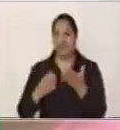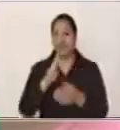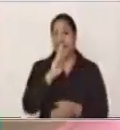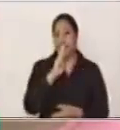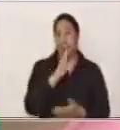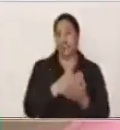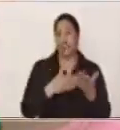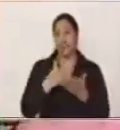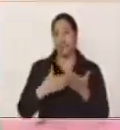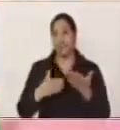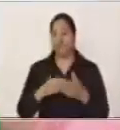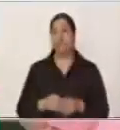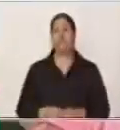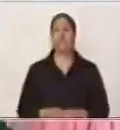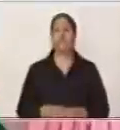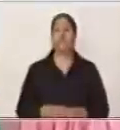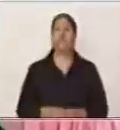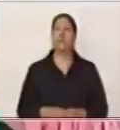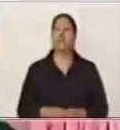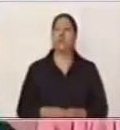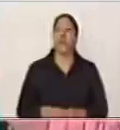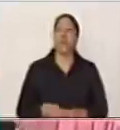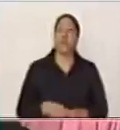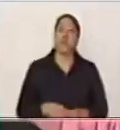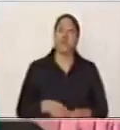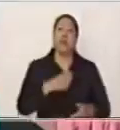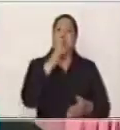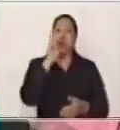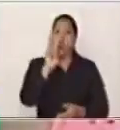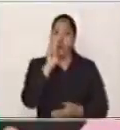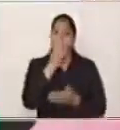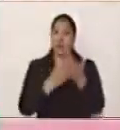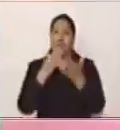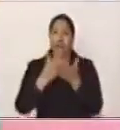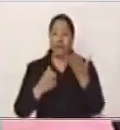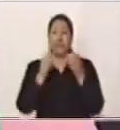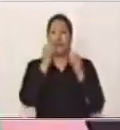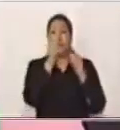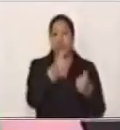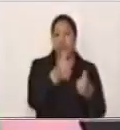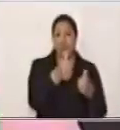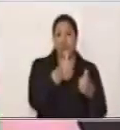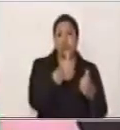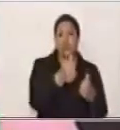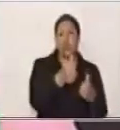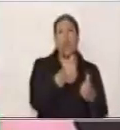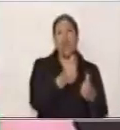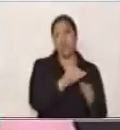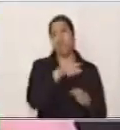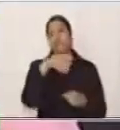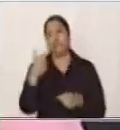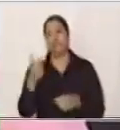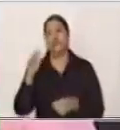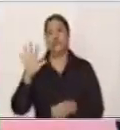abajo, la tercera de 15 es 5